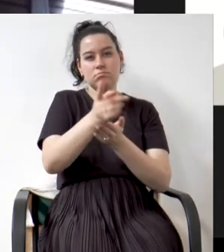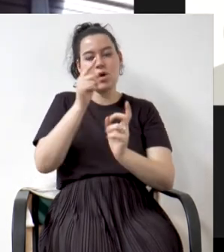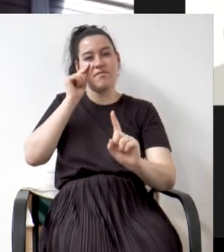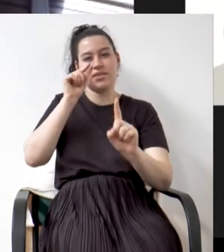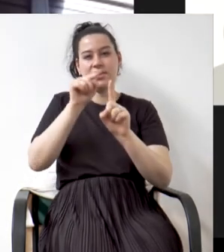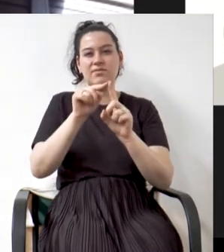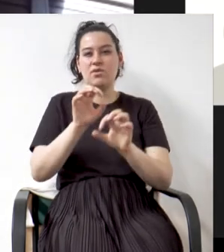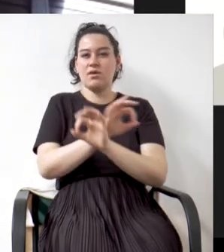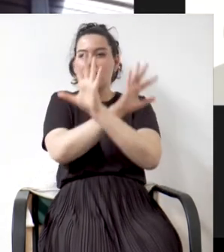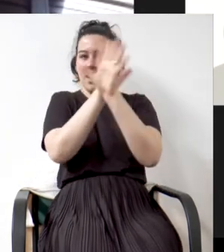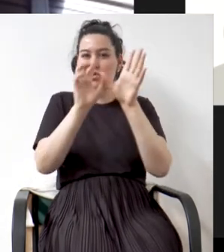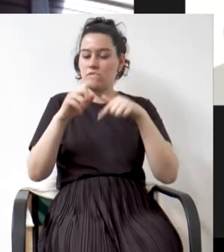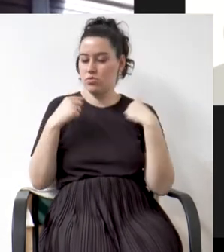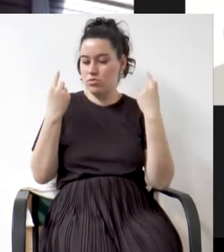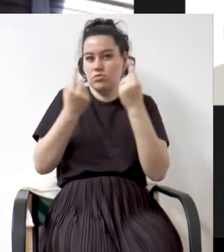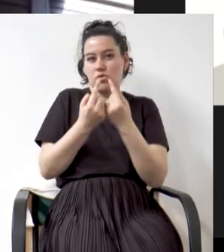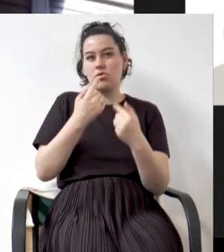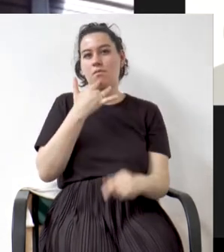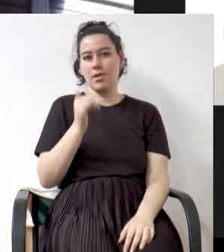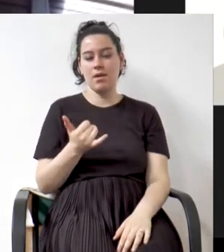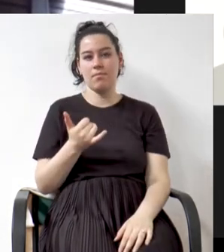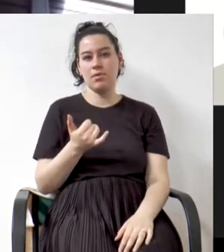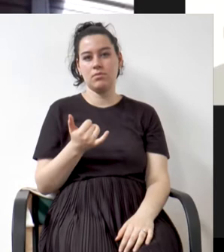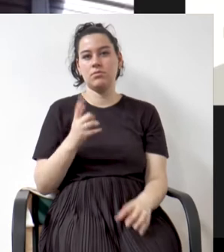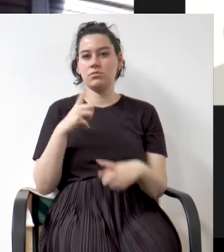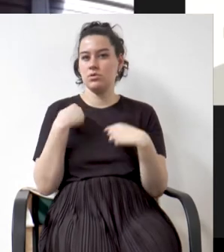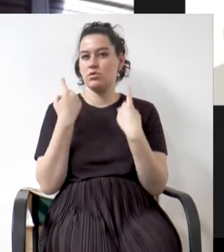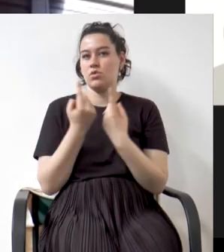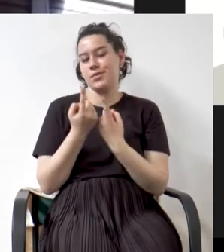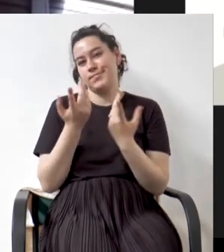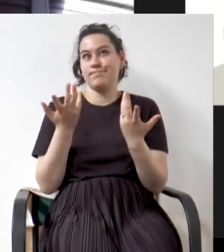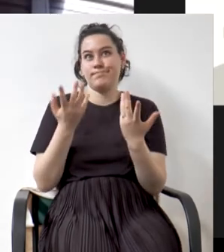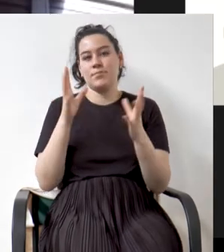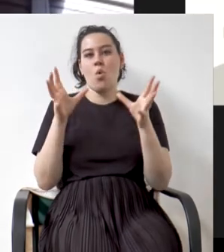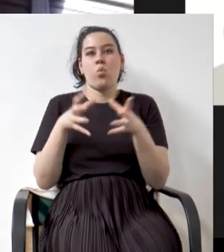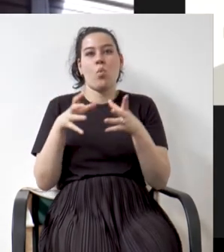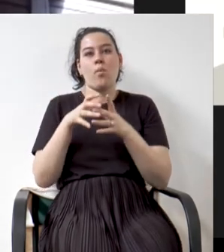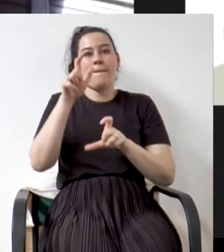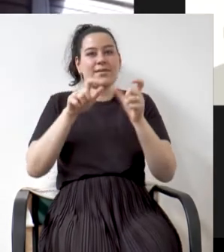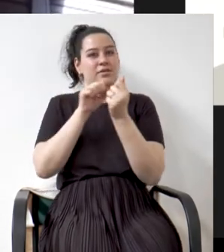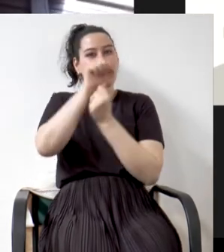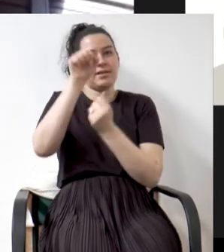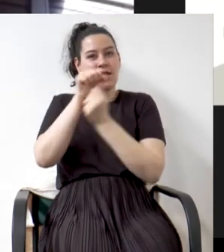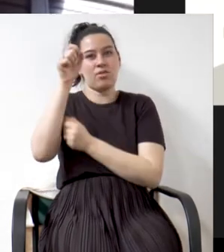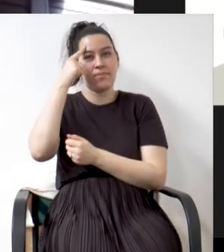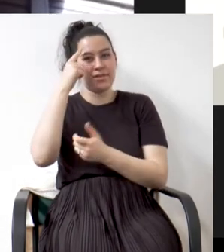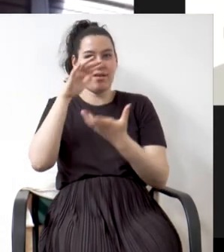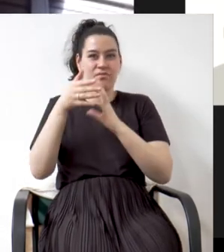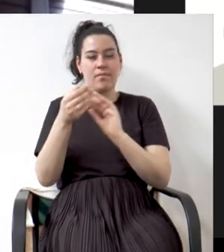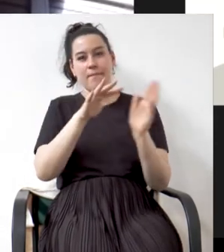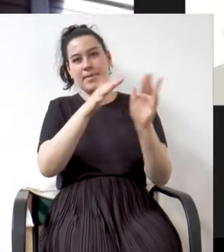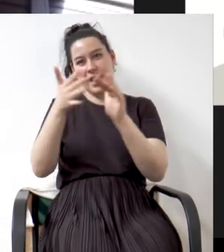claras. Nosotros, por ejemplo, en sucesivos, nosotros me refiero como a un grupo de egresados, digamos, que pensamos de una forma similar